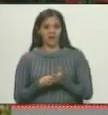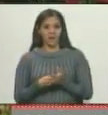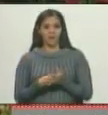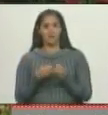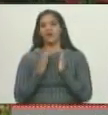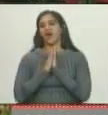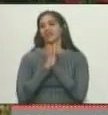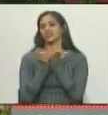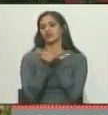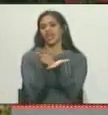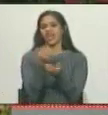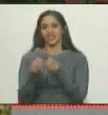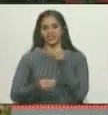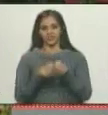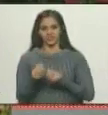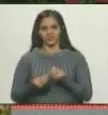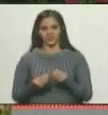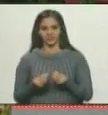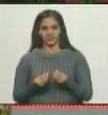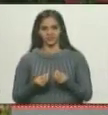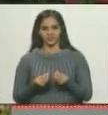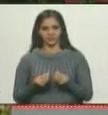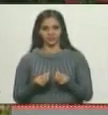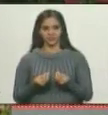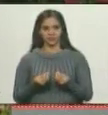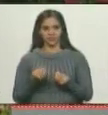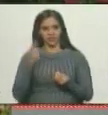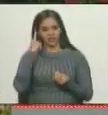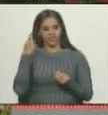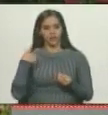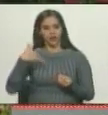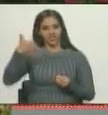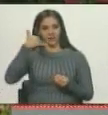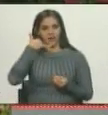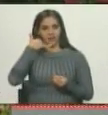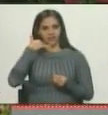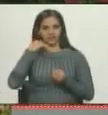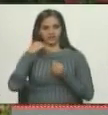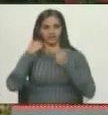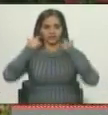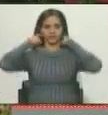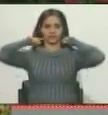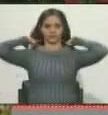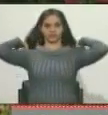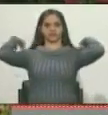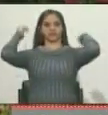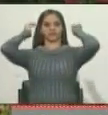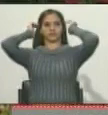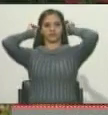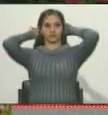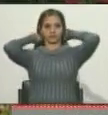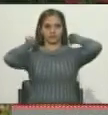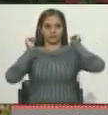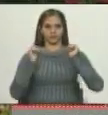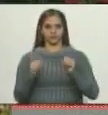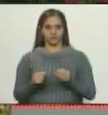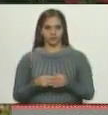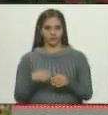favores realizados. Por los favores. Creo que tenemos una llamada. En este momento, ¿aló?